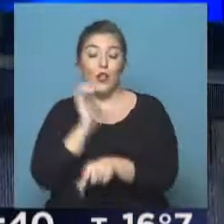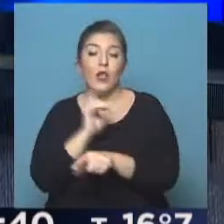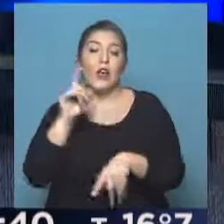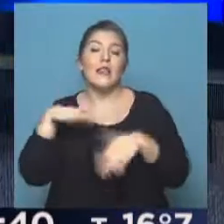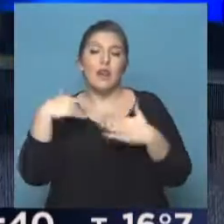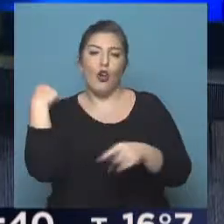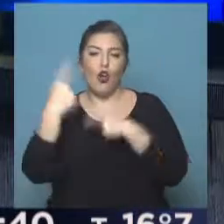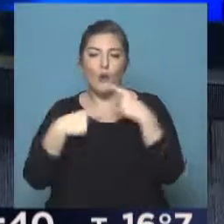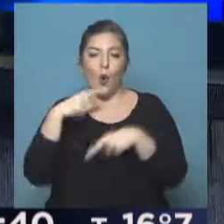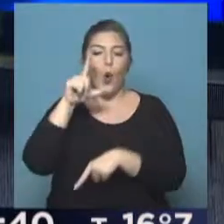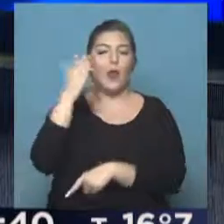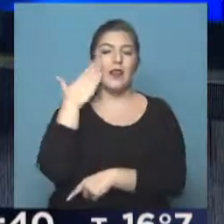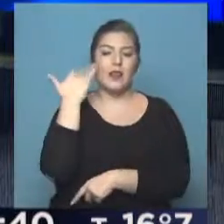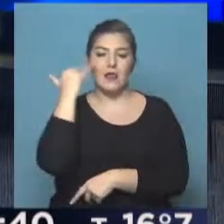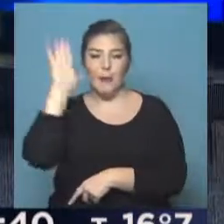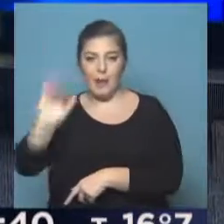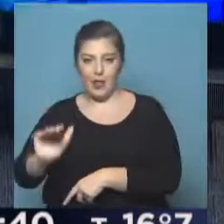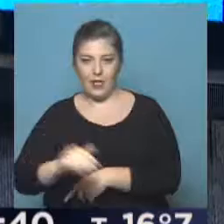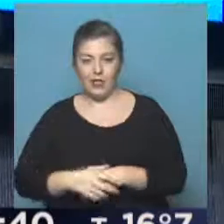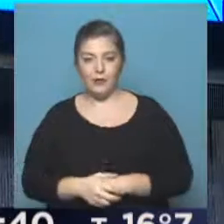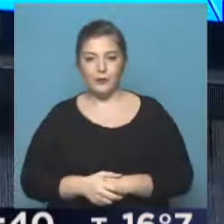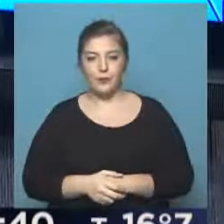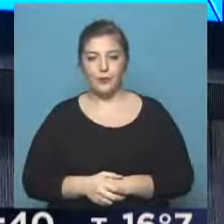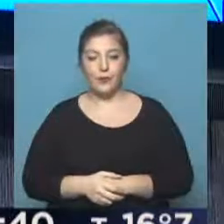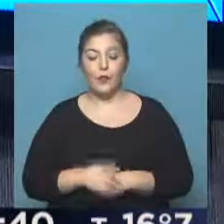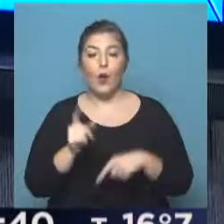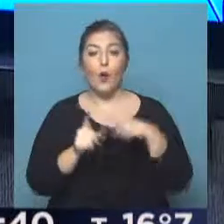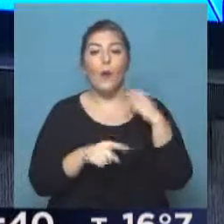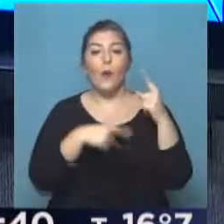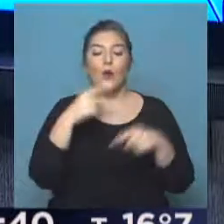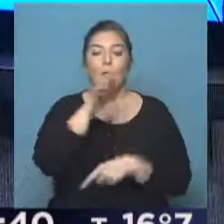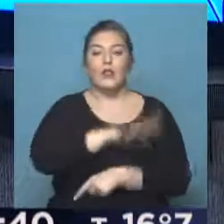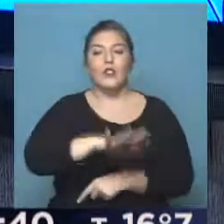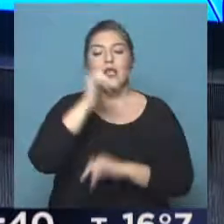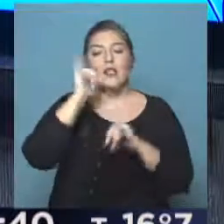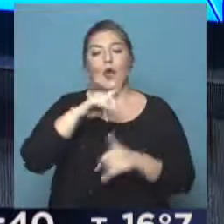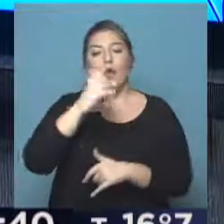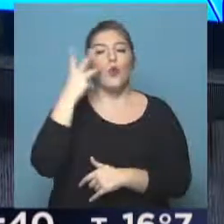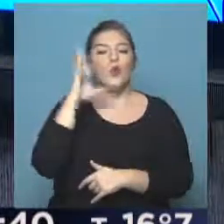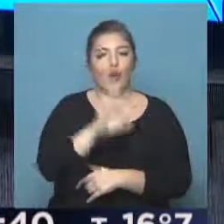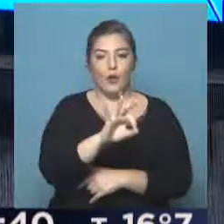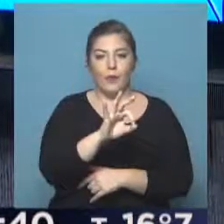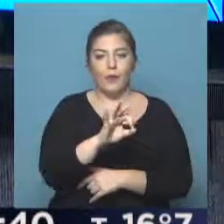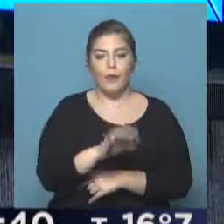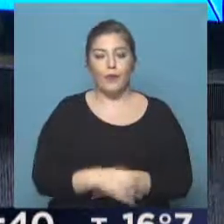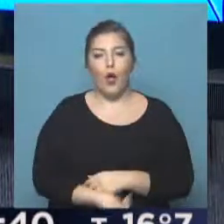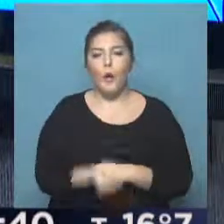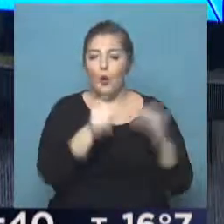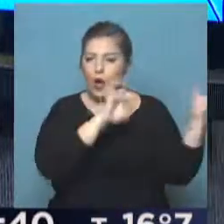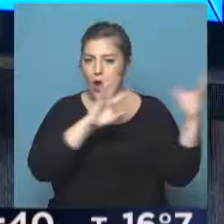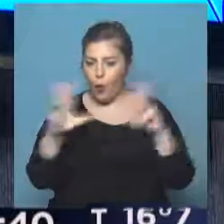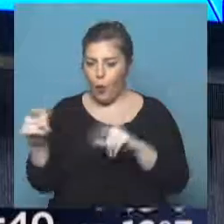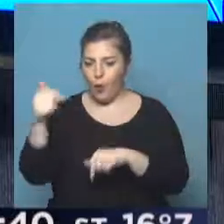persisten lunes a la tarde y el martes. A ver, la próxima... sí, estamos en Cuyo. Hay poquitísima nubosidad en